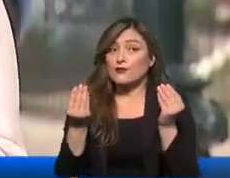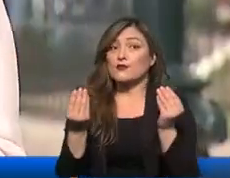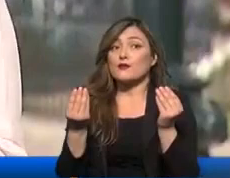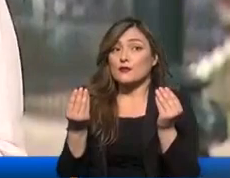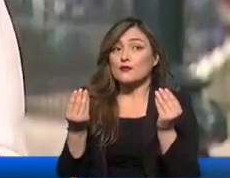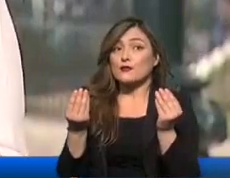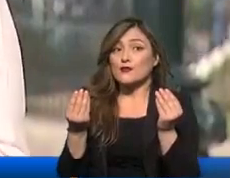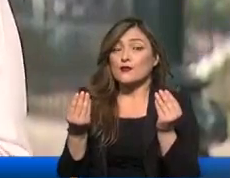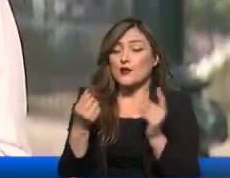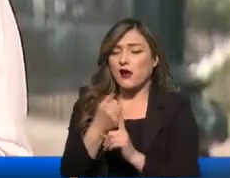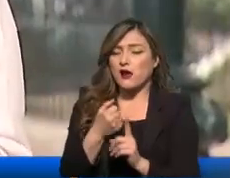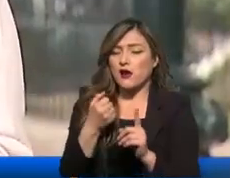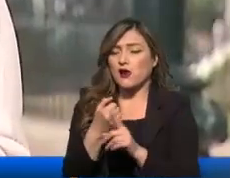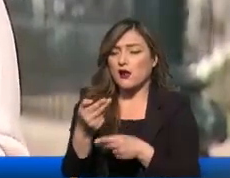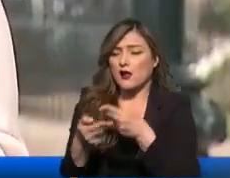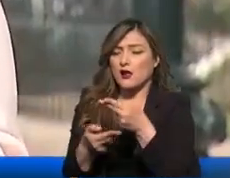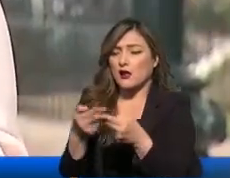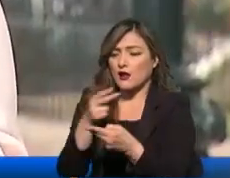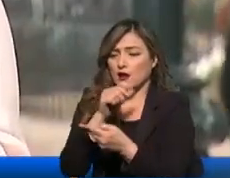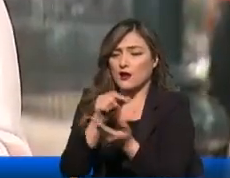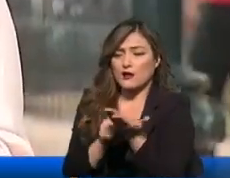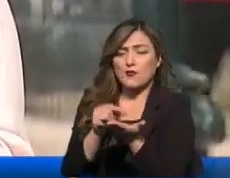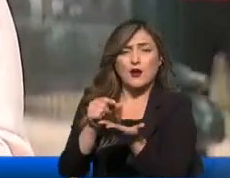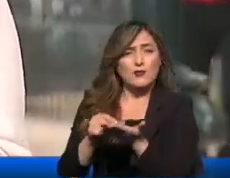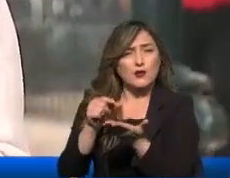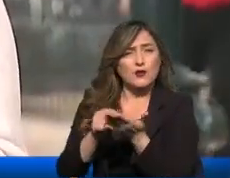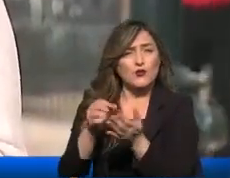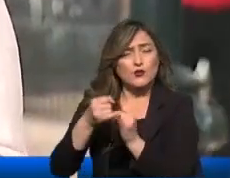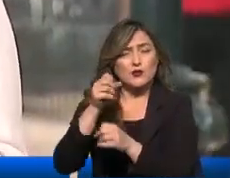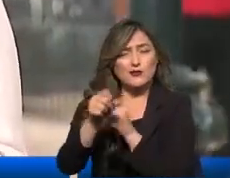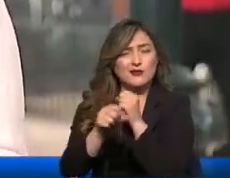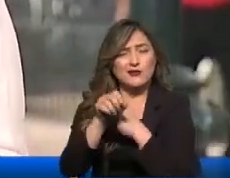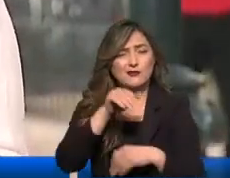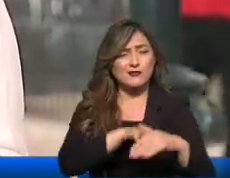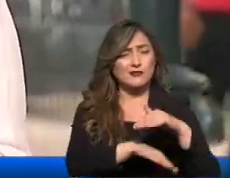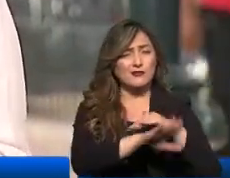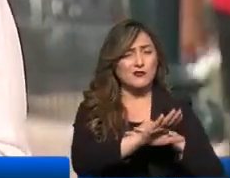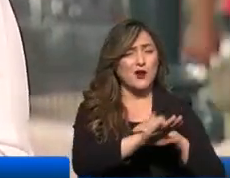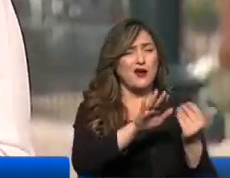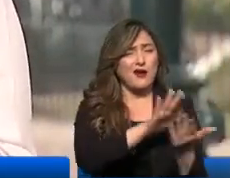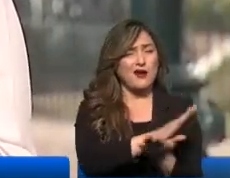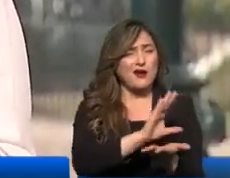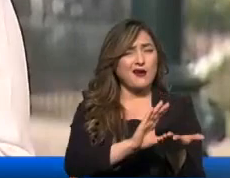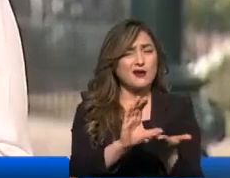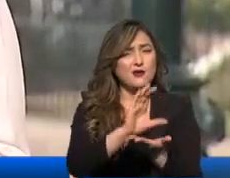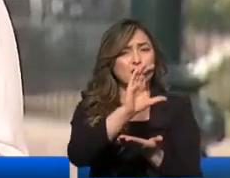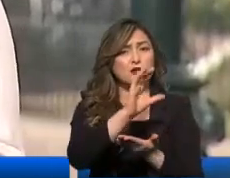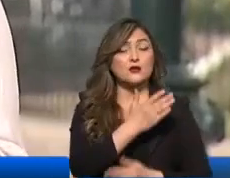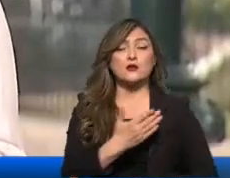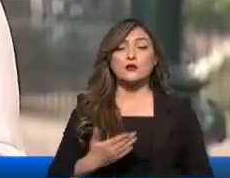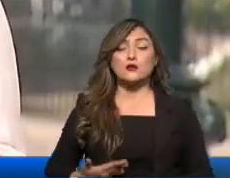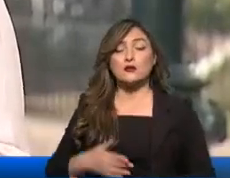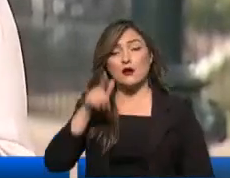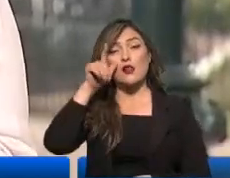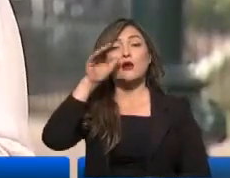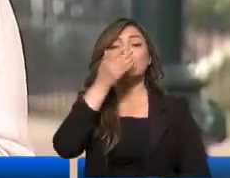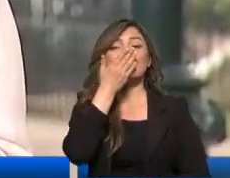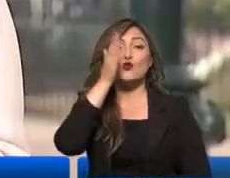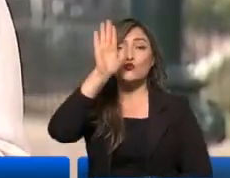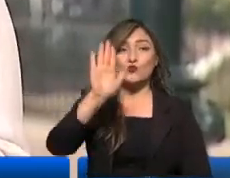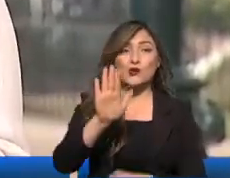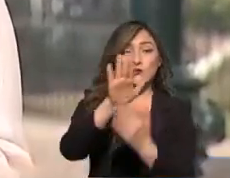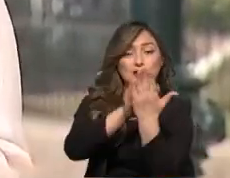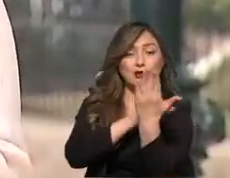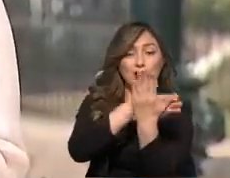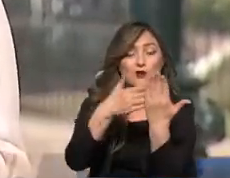jóvenes, combatiendo el microtráfico que en los últimos años ha ingresado incluso a las aulas de clase, el presidente Guillermo Lasso ha prometido eliminar